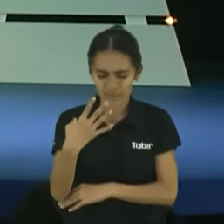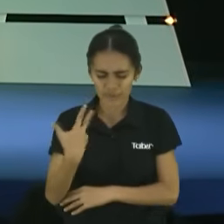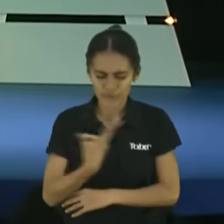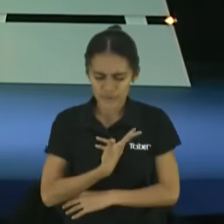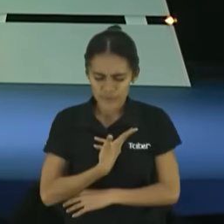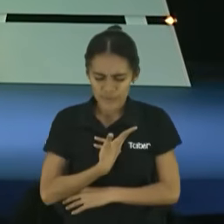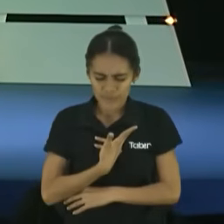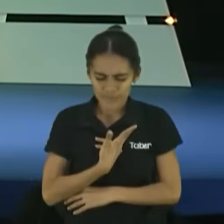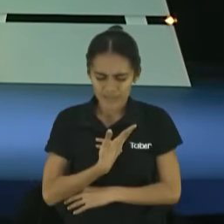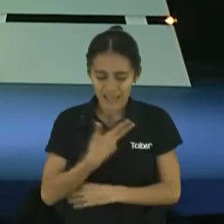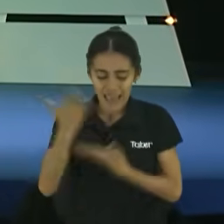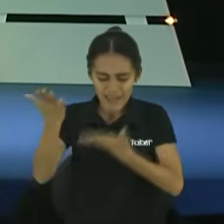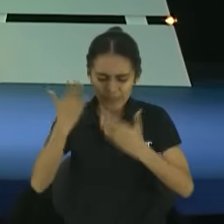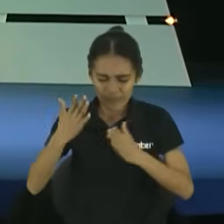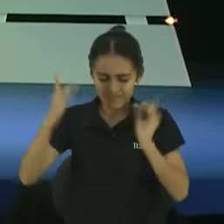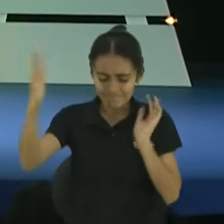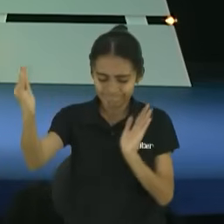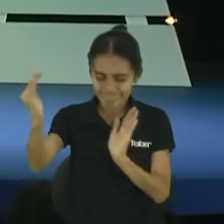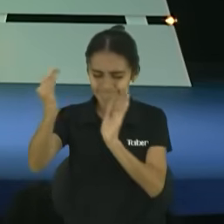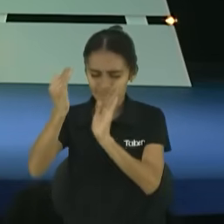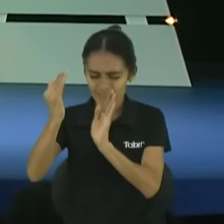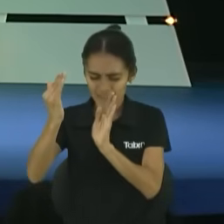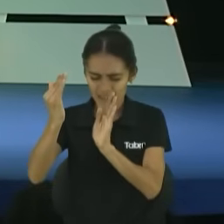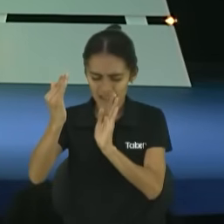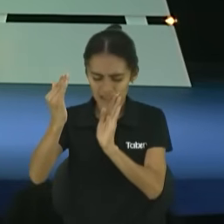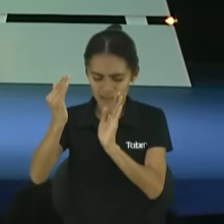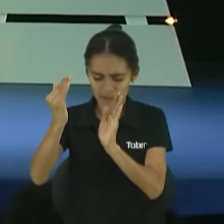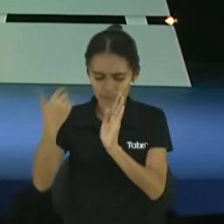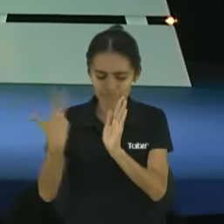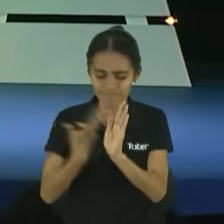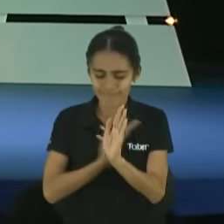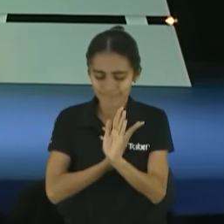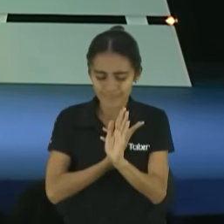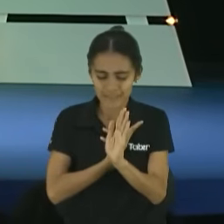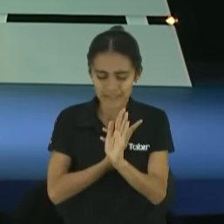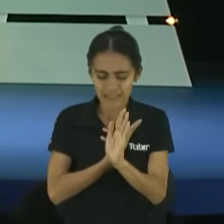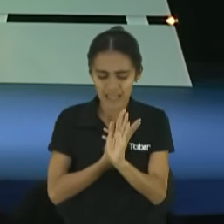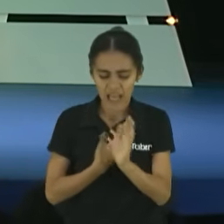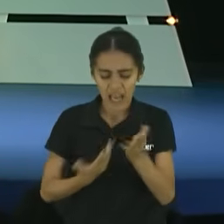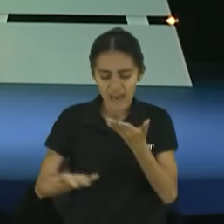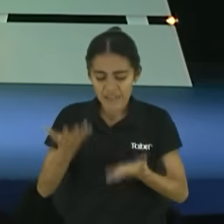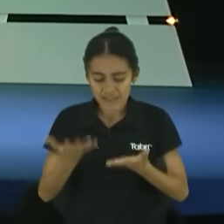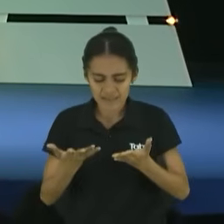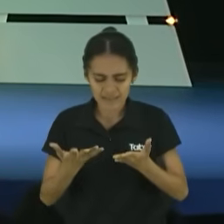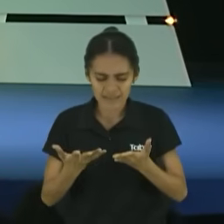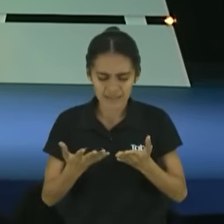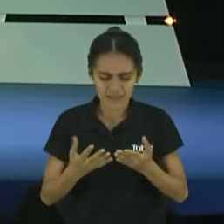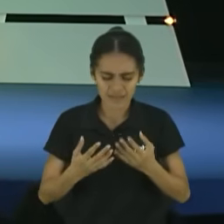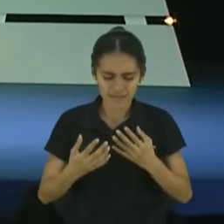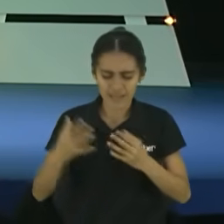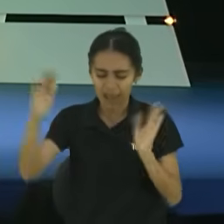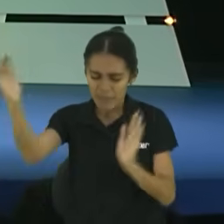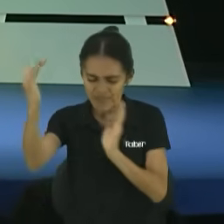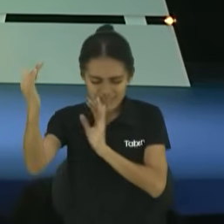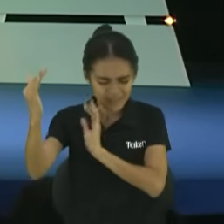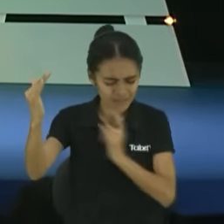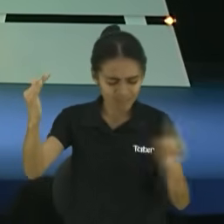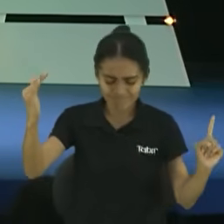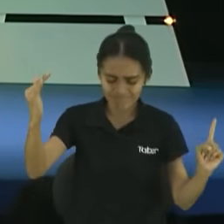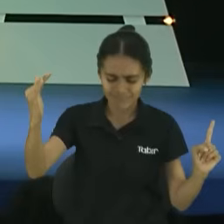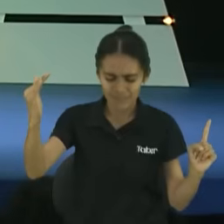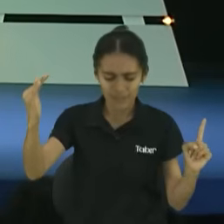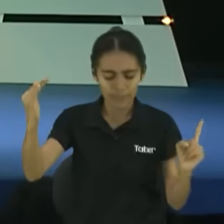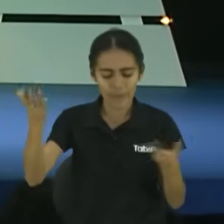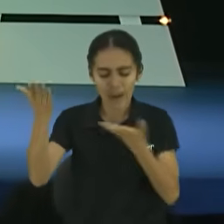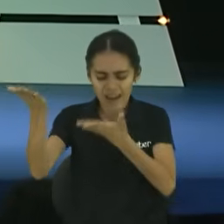tu presencia. Ayuda a aquellos que están huyendo de tu presencia. Bendice, Señor, a los jóvenes de Monte Sion que acaban